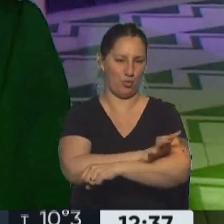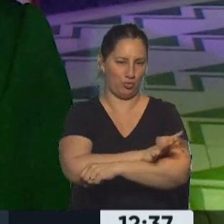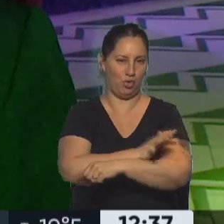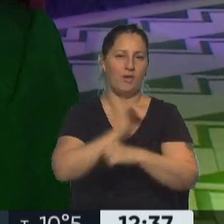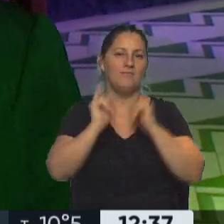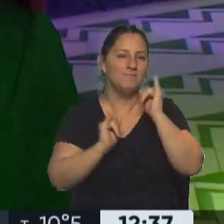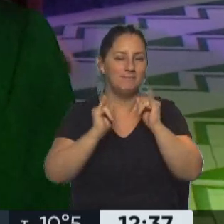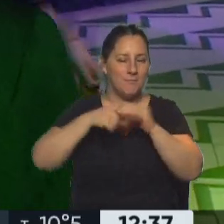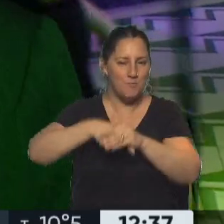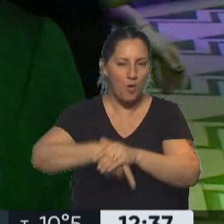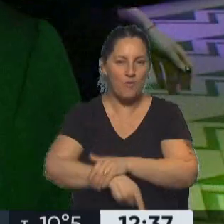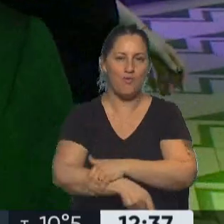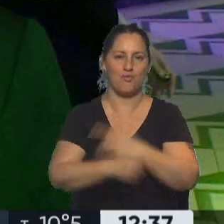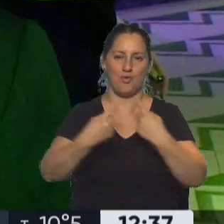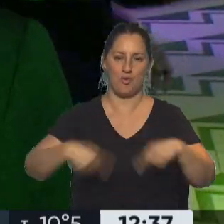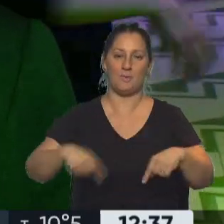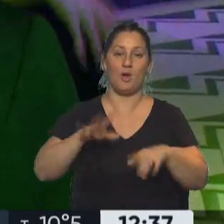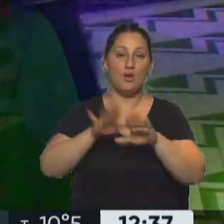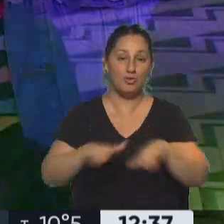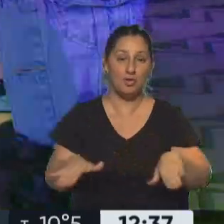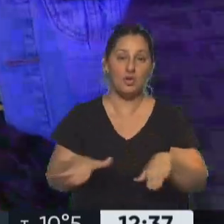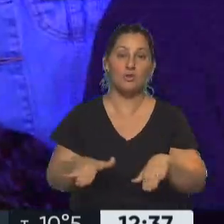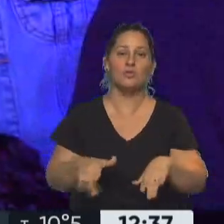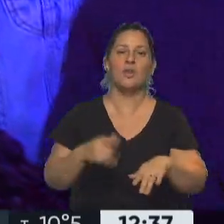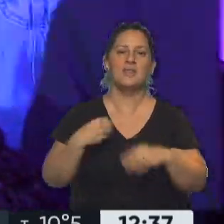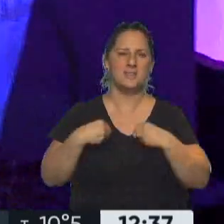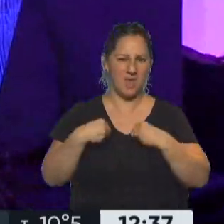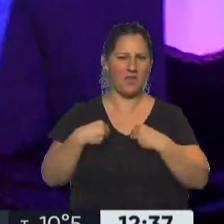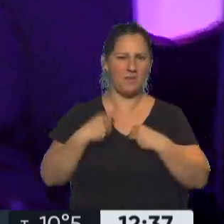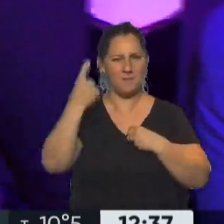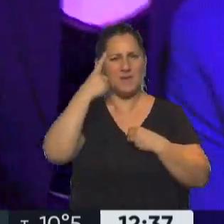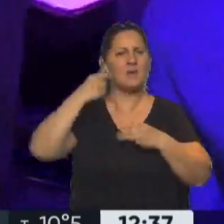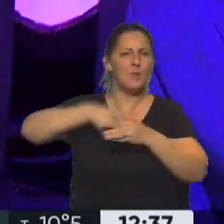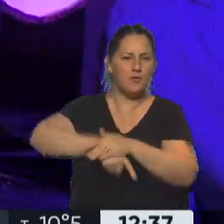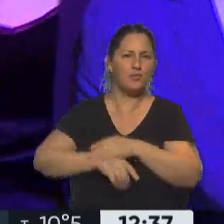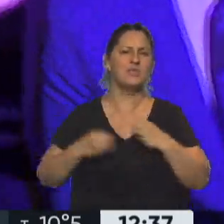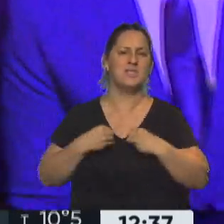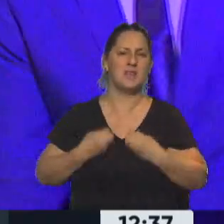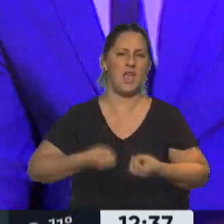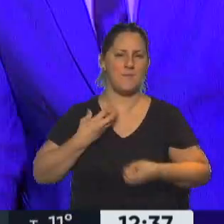profundidad, porque los chicos son seres muy profundos y muy emotivos.